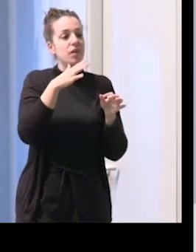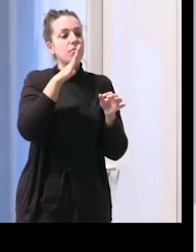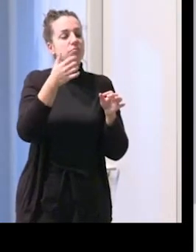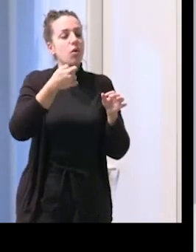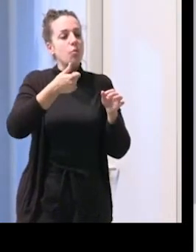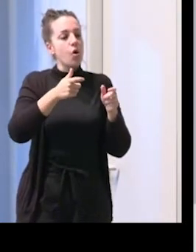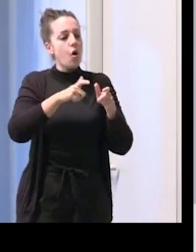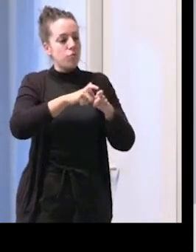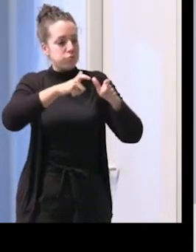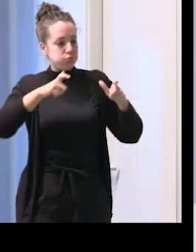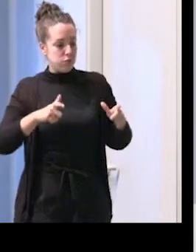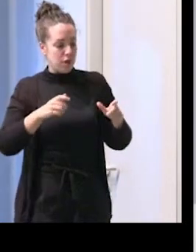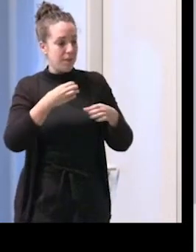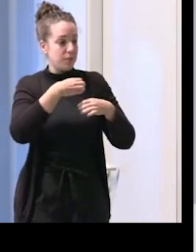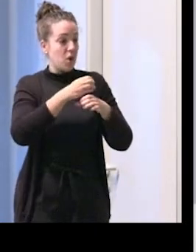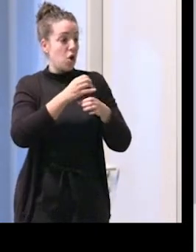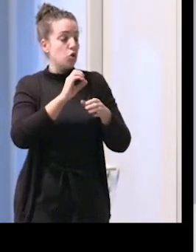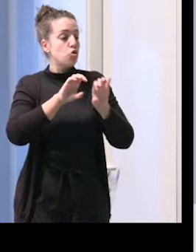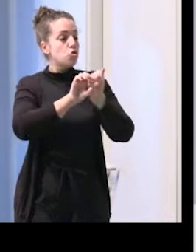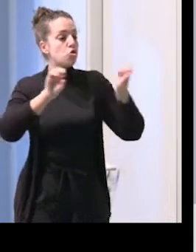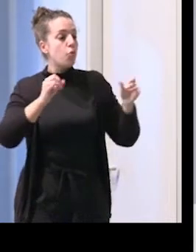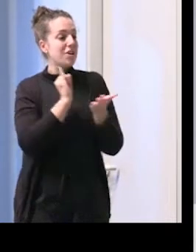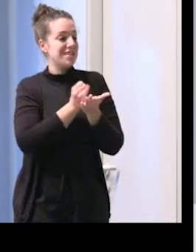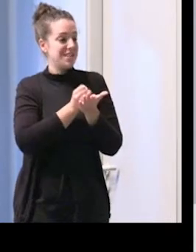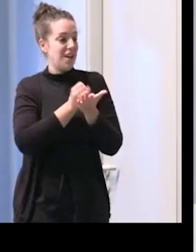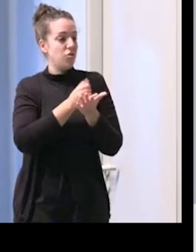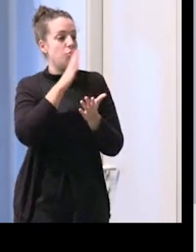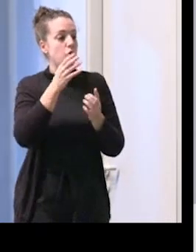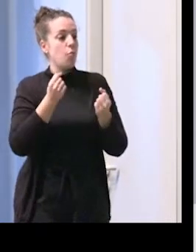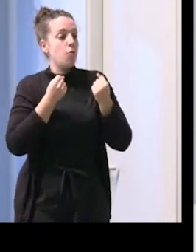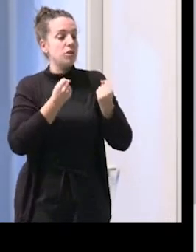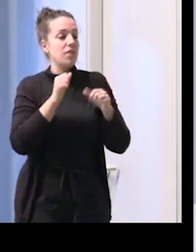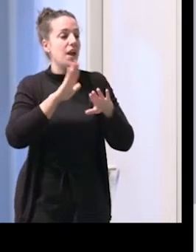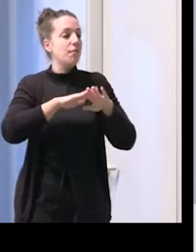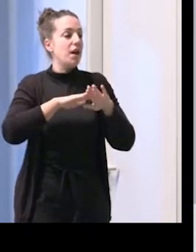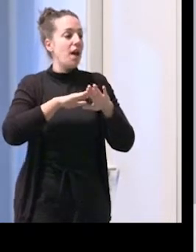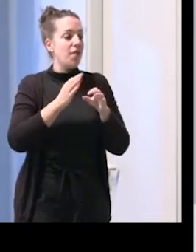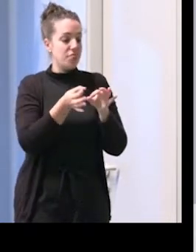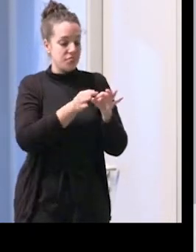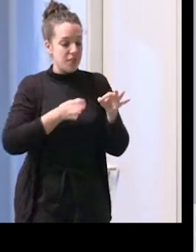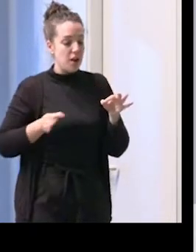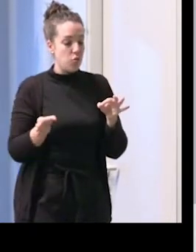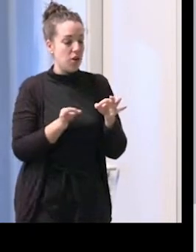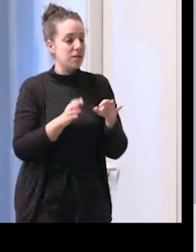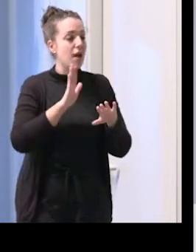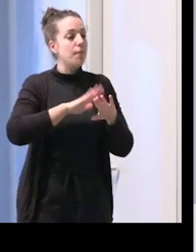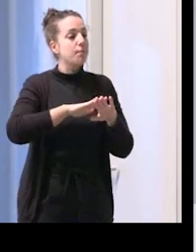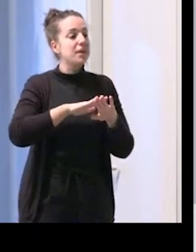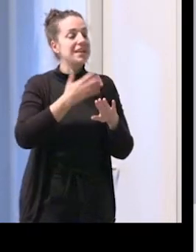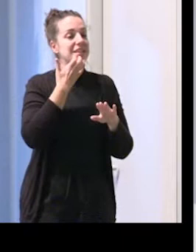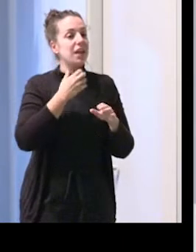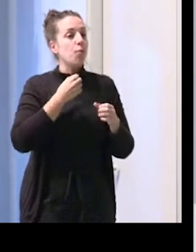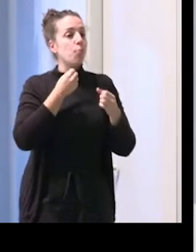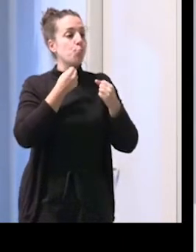amplificadas en un tubo de ensayo y con el potencial de producir distintos tipos celulares, en tanto que las multipotentes, como